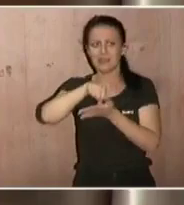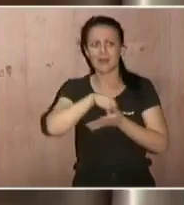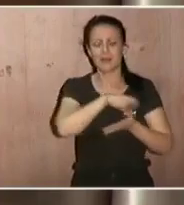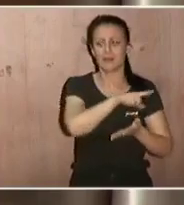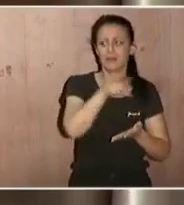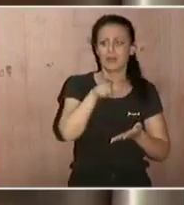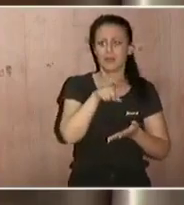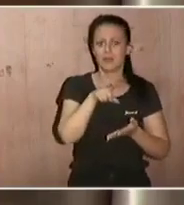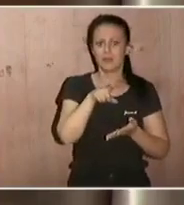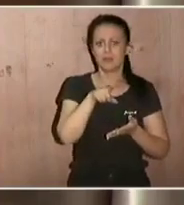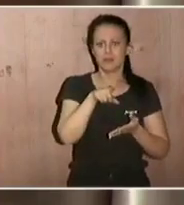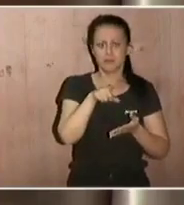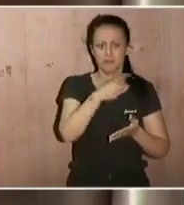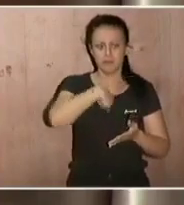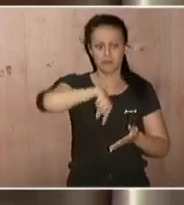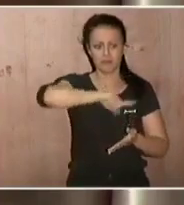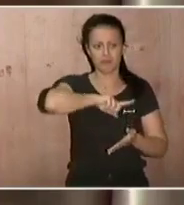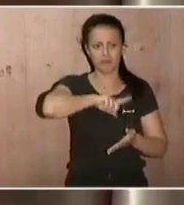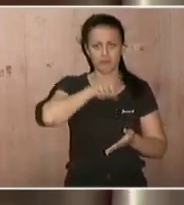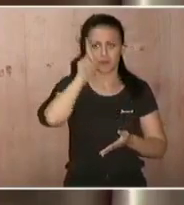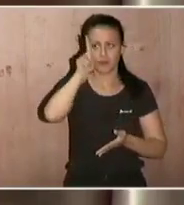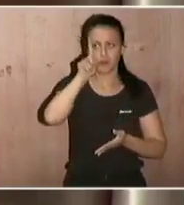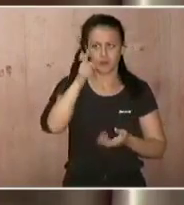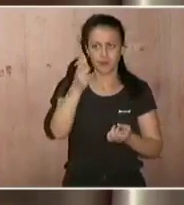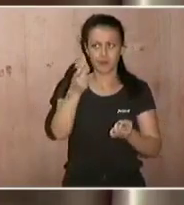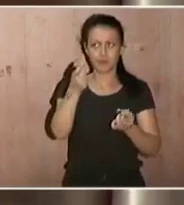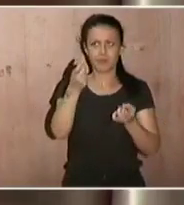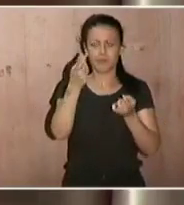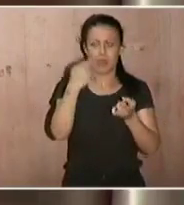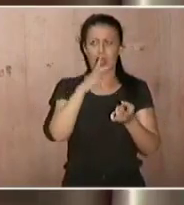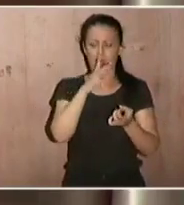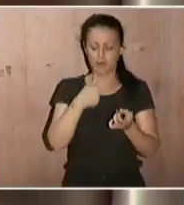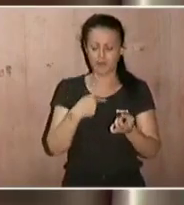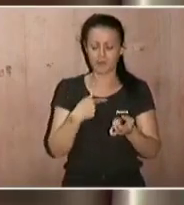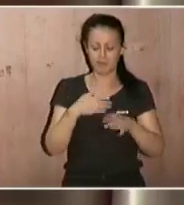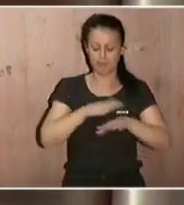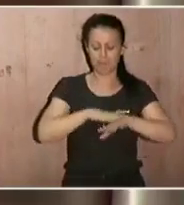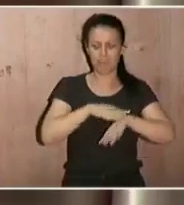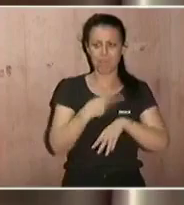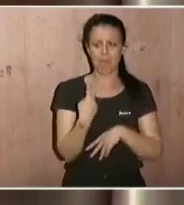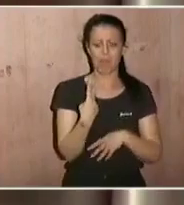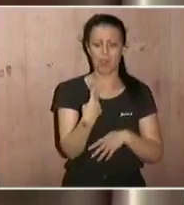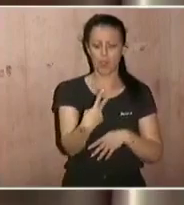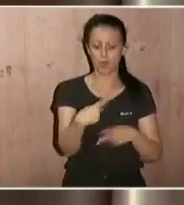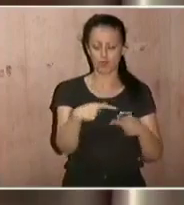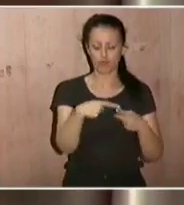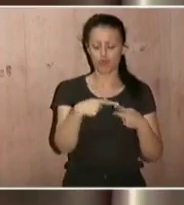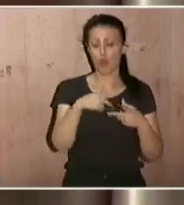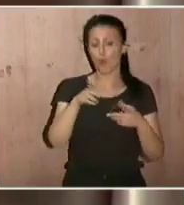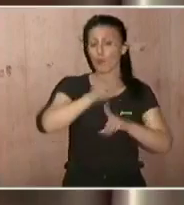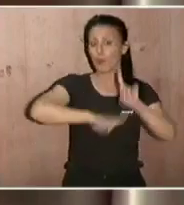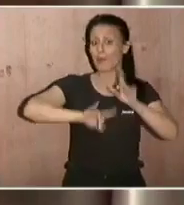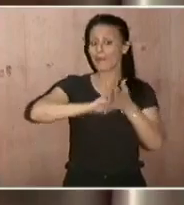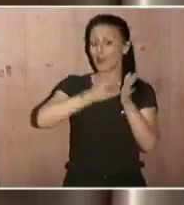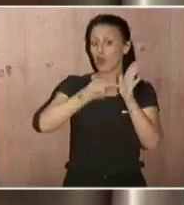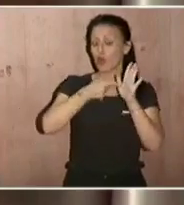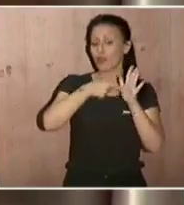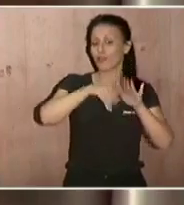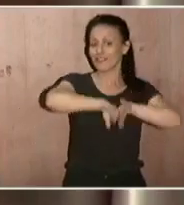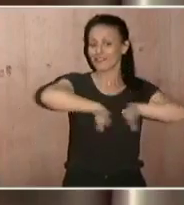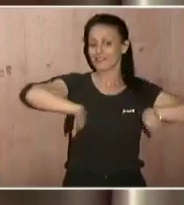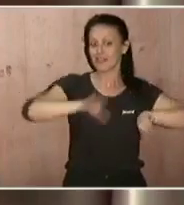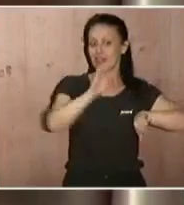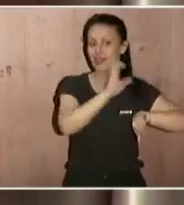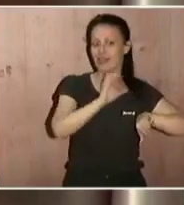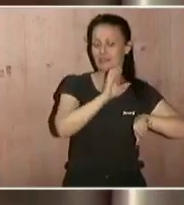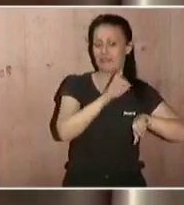de las mantenidas por nuestro maestro. Básicamente 2. El problema metodológico relativo a la separación científica o